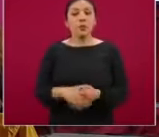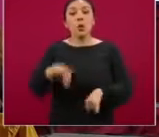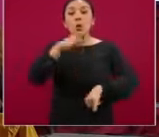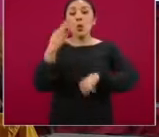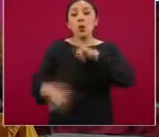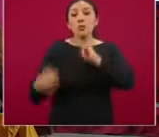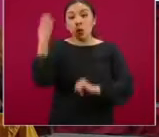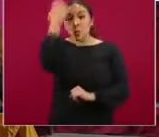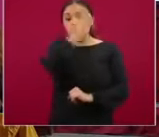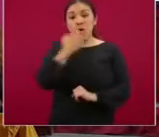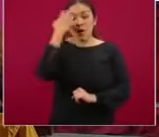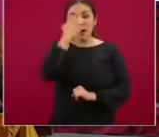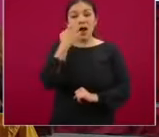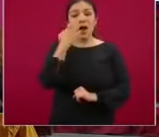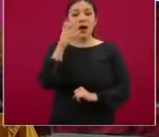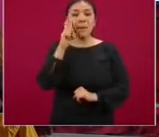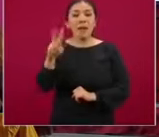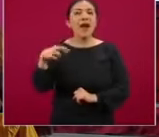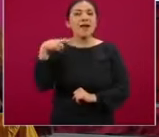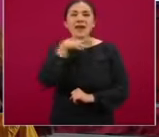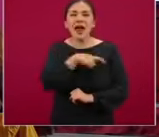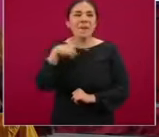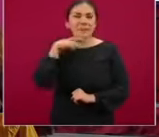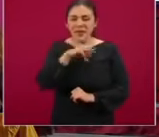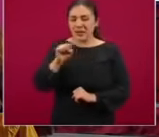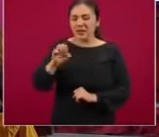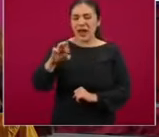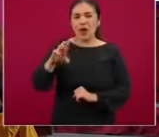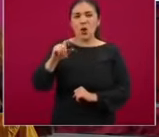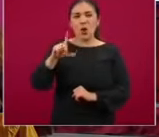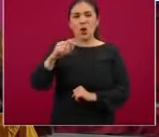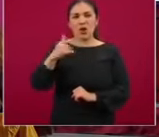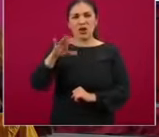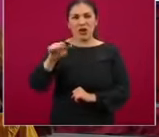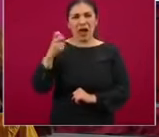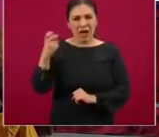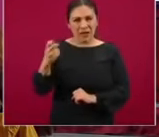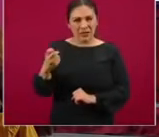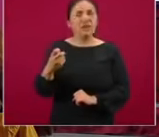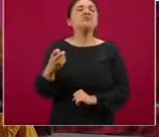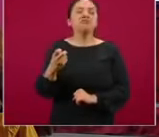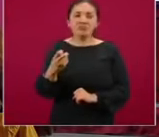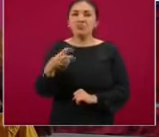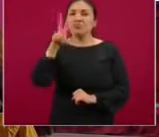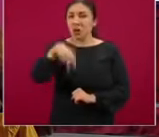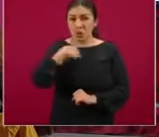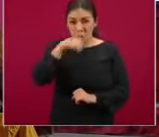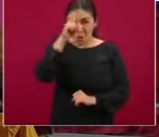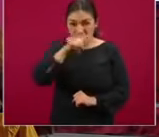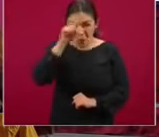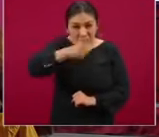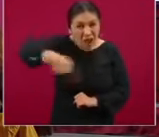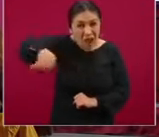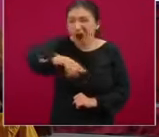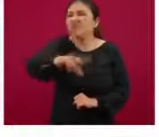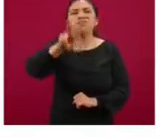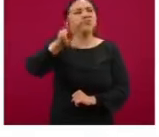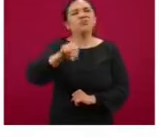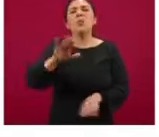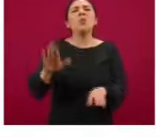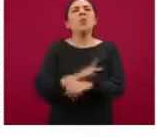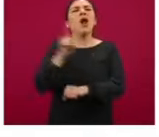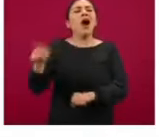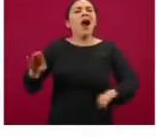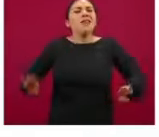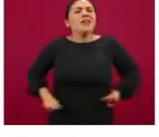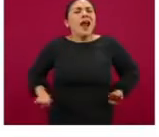finalmente, la prueba rápida serológica, que es la que definitivamente no recomendamos por estas